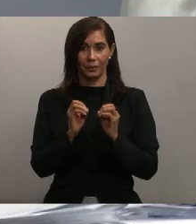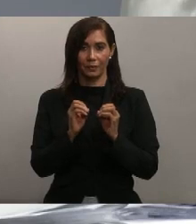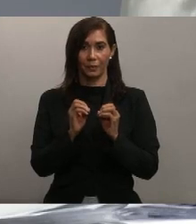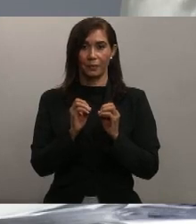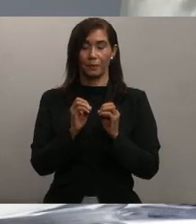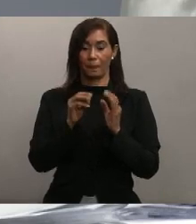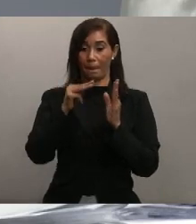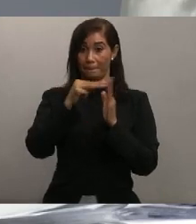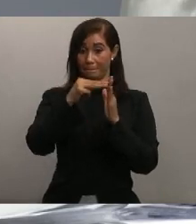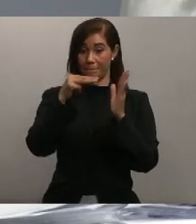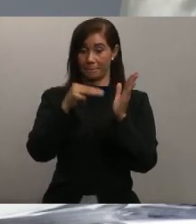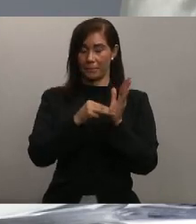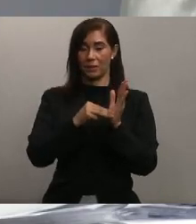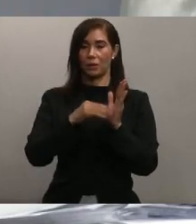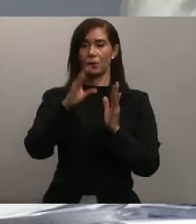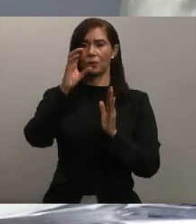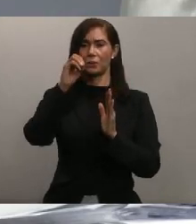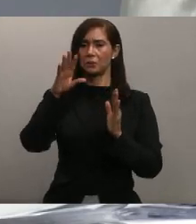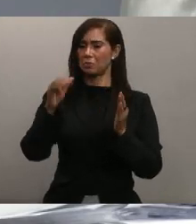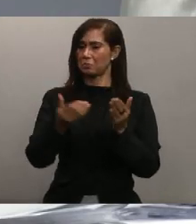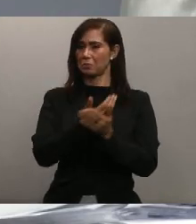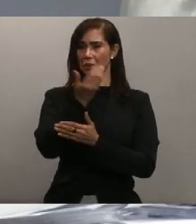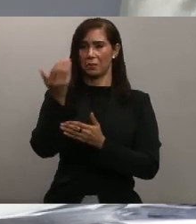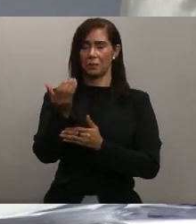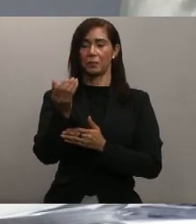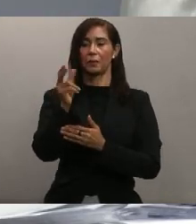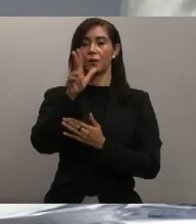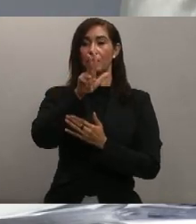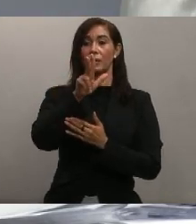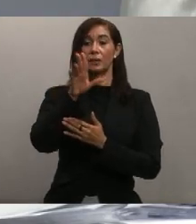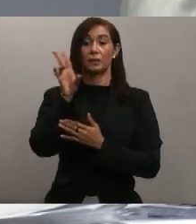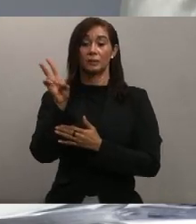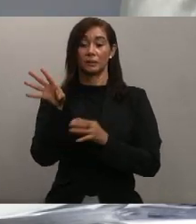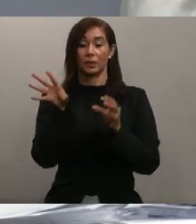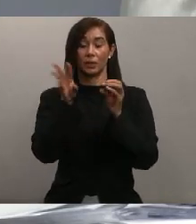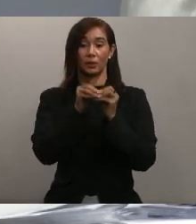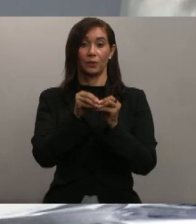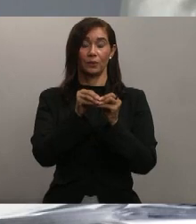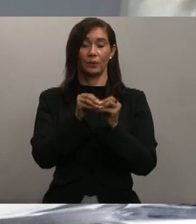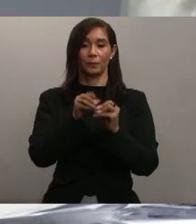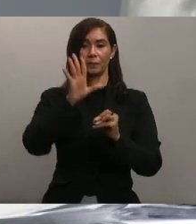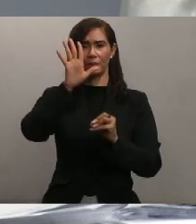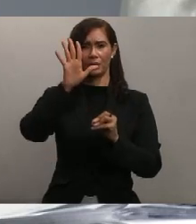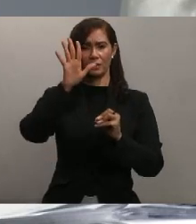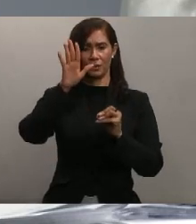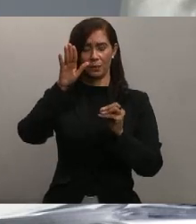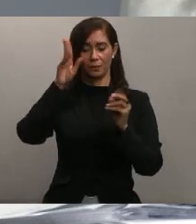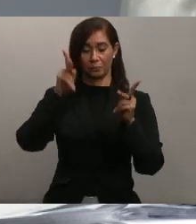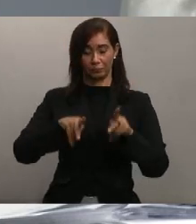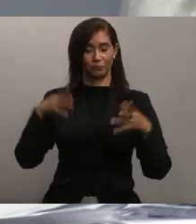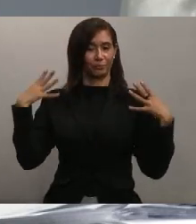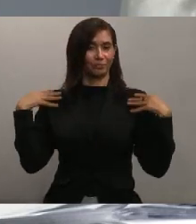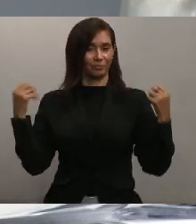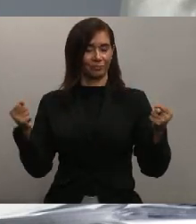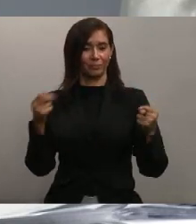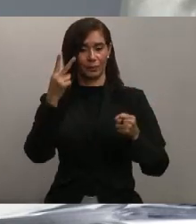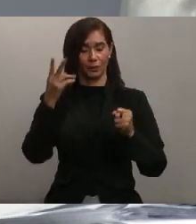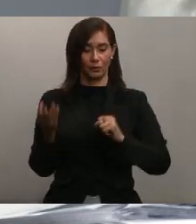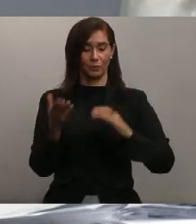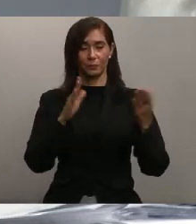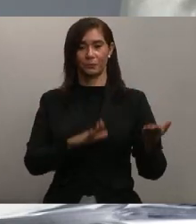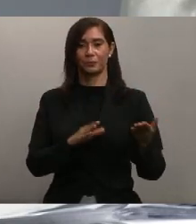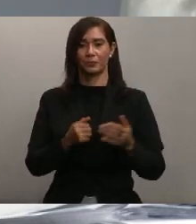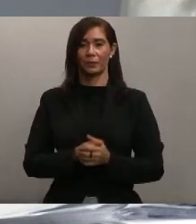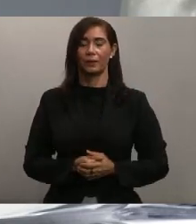Valverde, 0 casos nuevos, 37 acumulados, 5 recuperados, 2